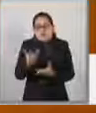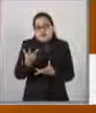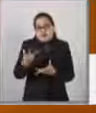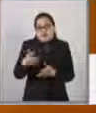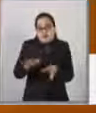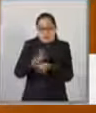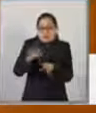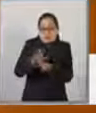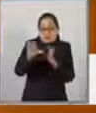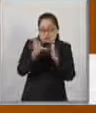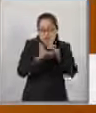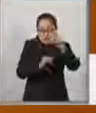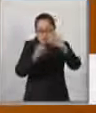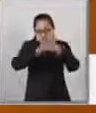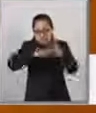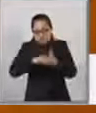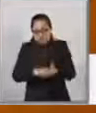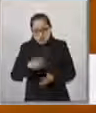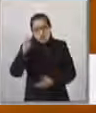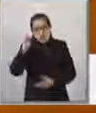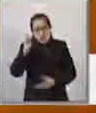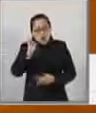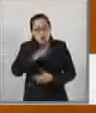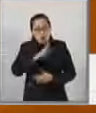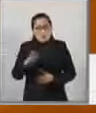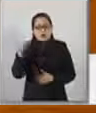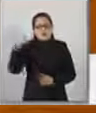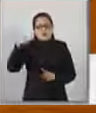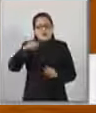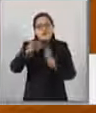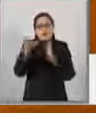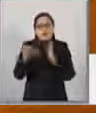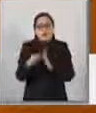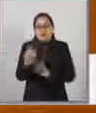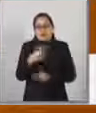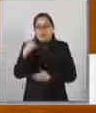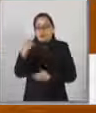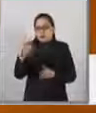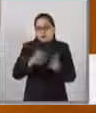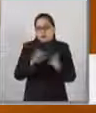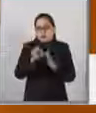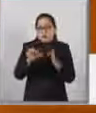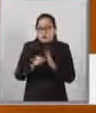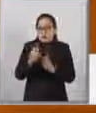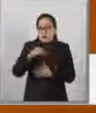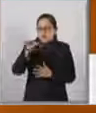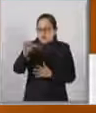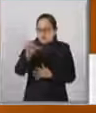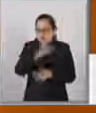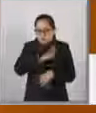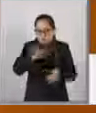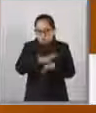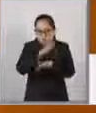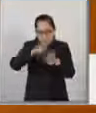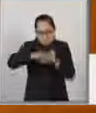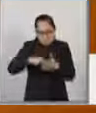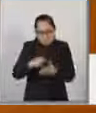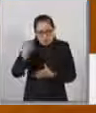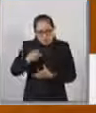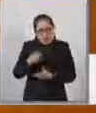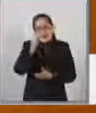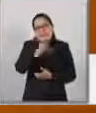modificaciones constitucionales, principalmente al 102, al 16, para que de esta manera podamos